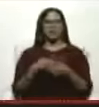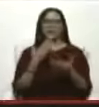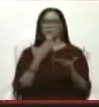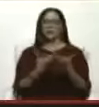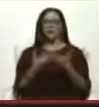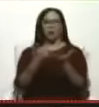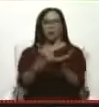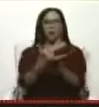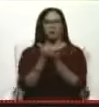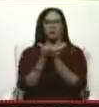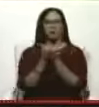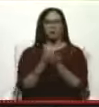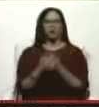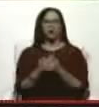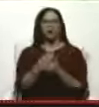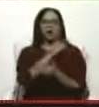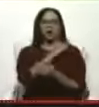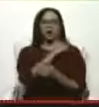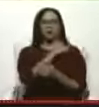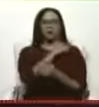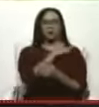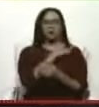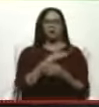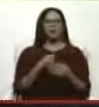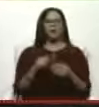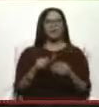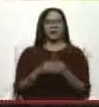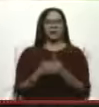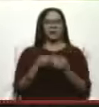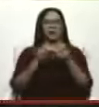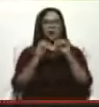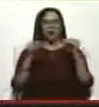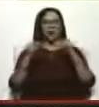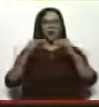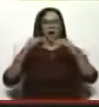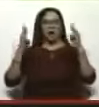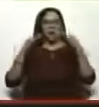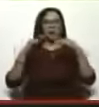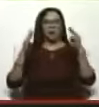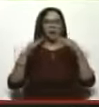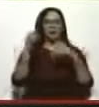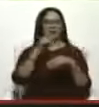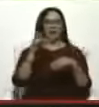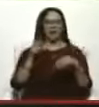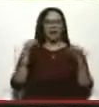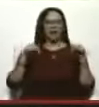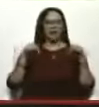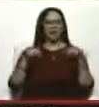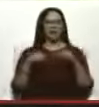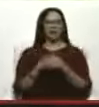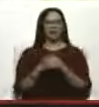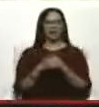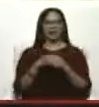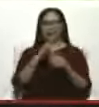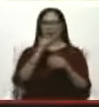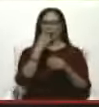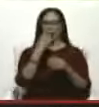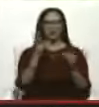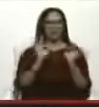ayuda a las autoridades para que nos arreglen el puente, a la gente de este lado, y no hemos visto nada.